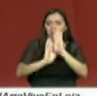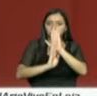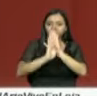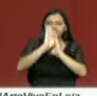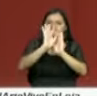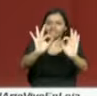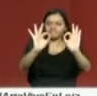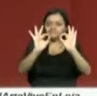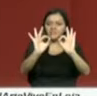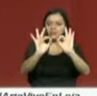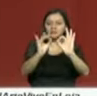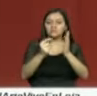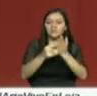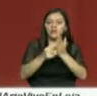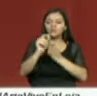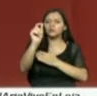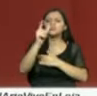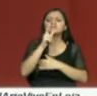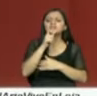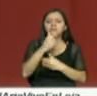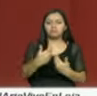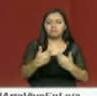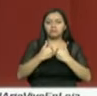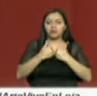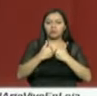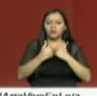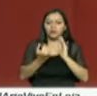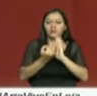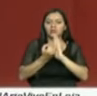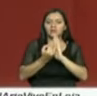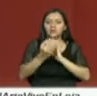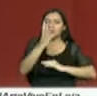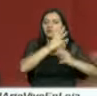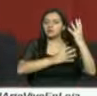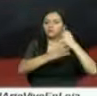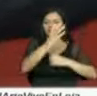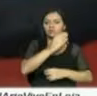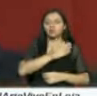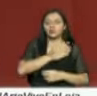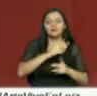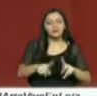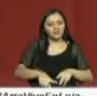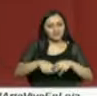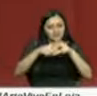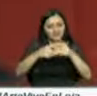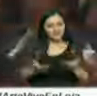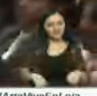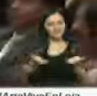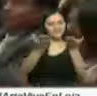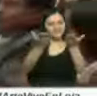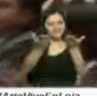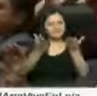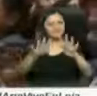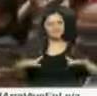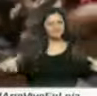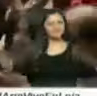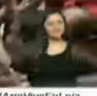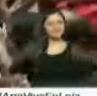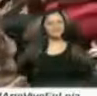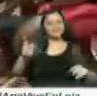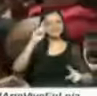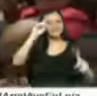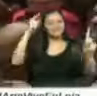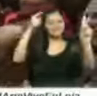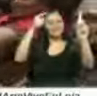eso nos autoriza y nos alienta nuestra historia. Que empiece la función, el escenario es Loja. Hasta la